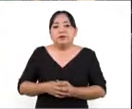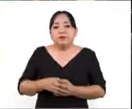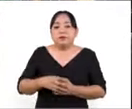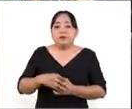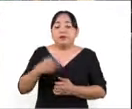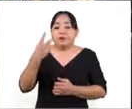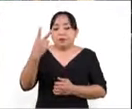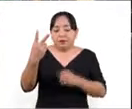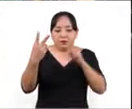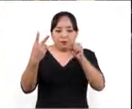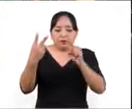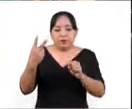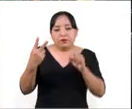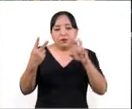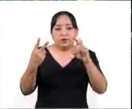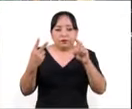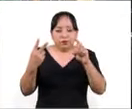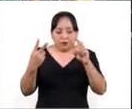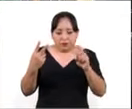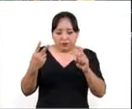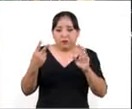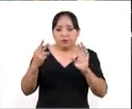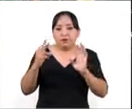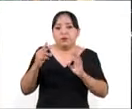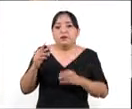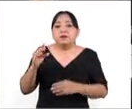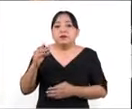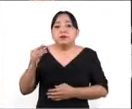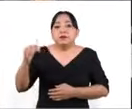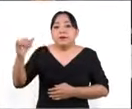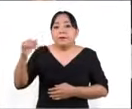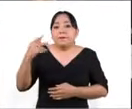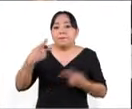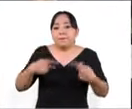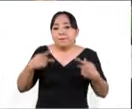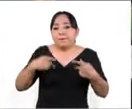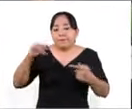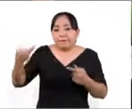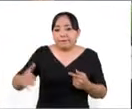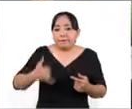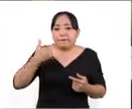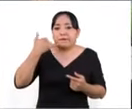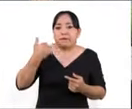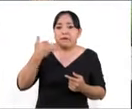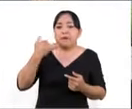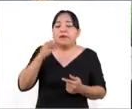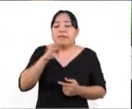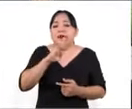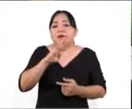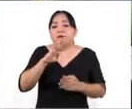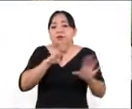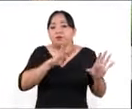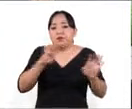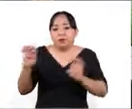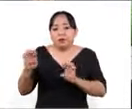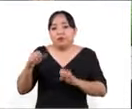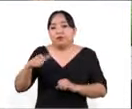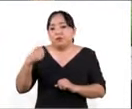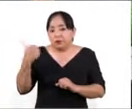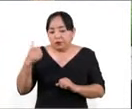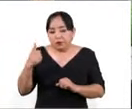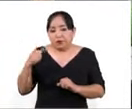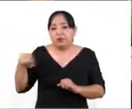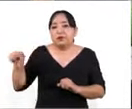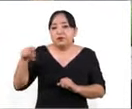2:30 tenemos 102 llamadas al 911 con temas relacionados con el sismo. La más